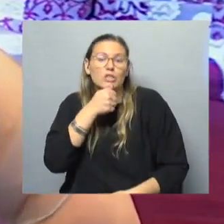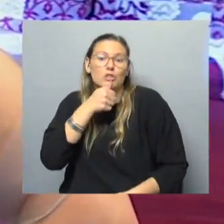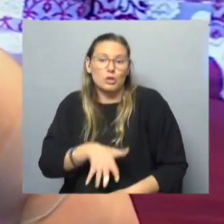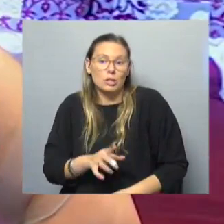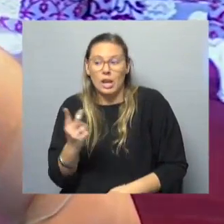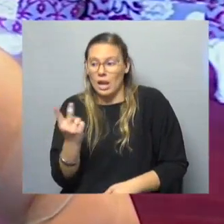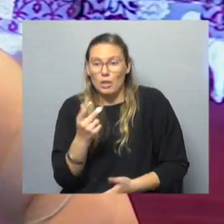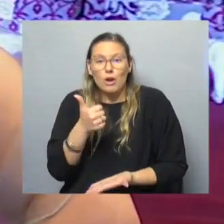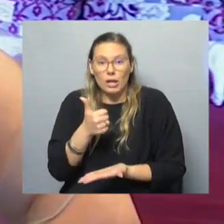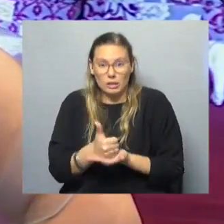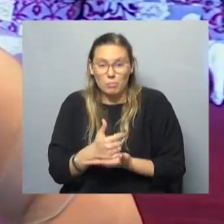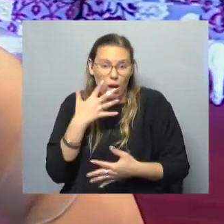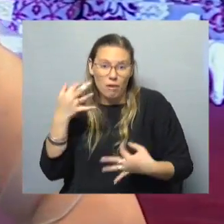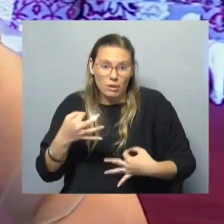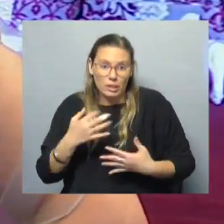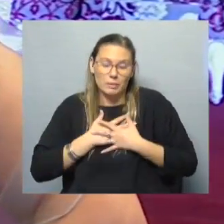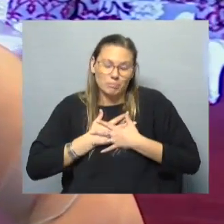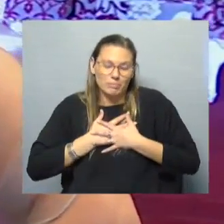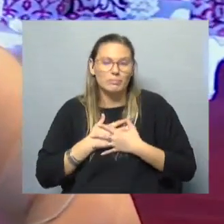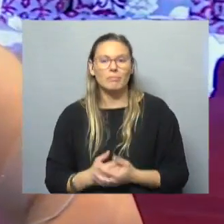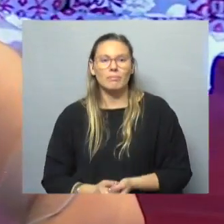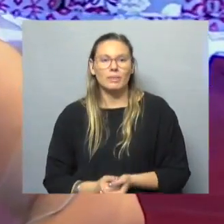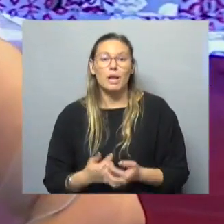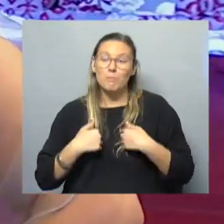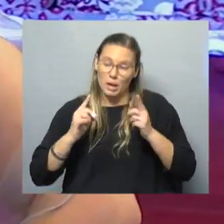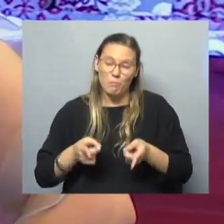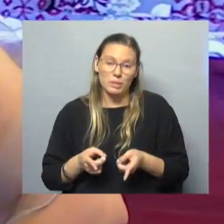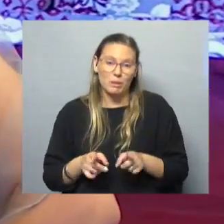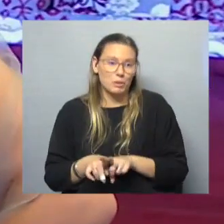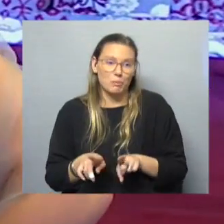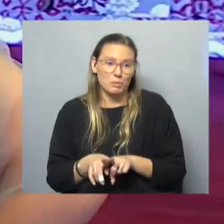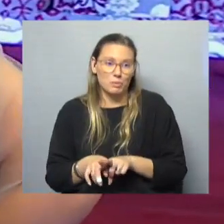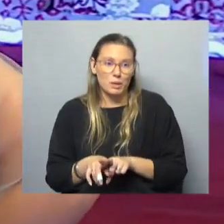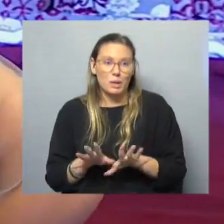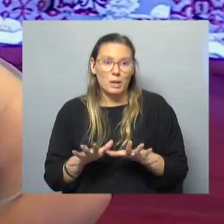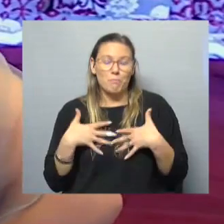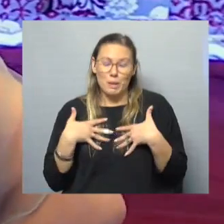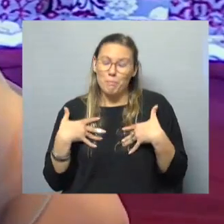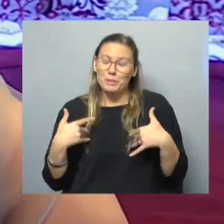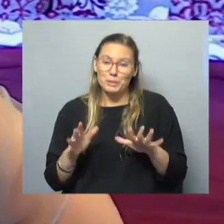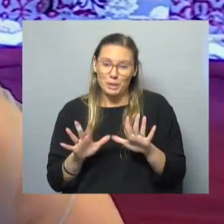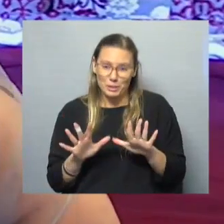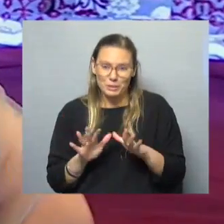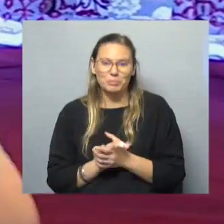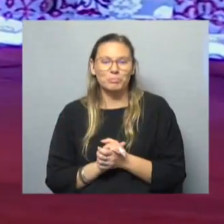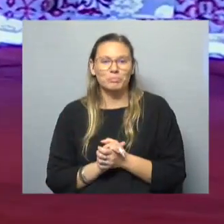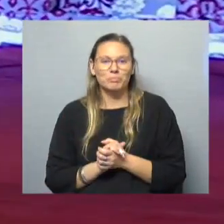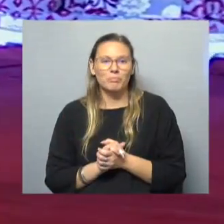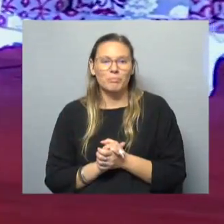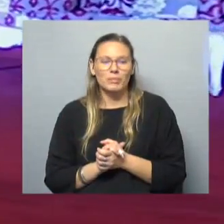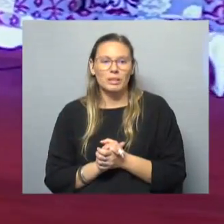estemos las dos acá es enorme para mí. Para mí también, lo mismo digo, ¿me vas a hacer emocionar?